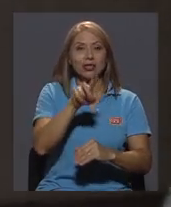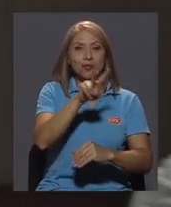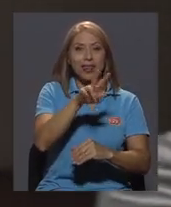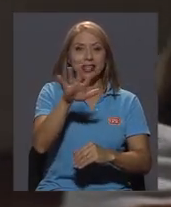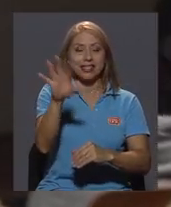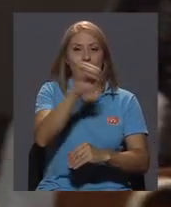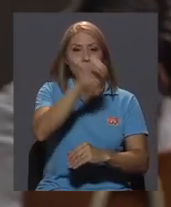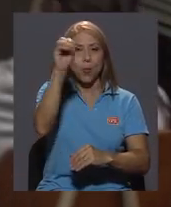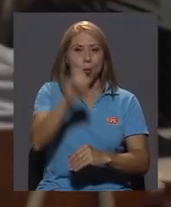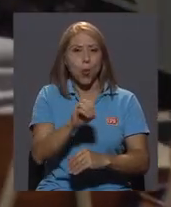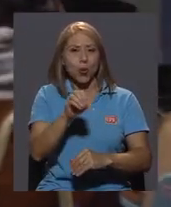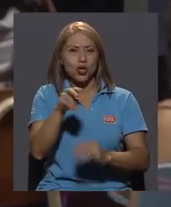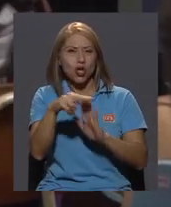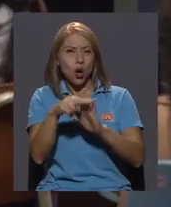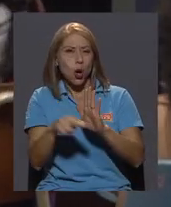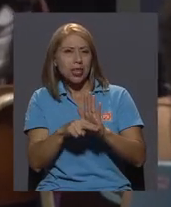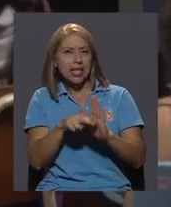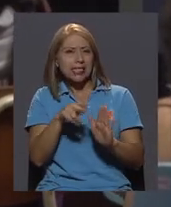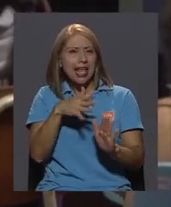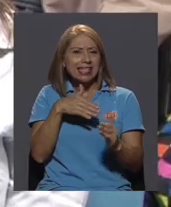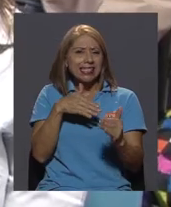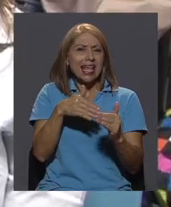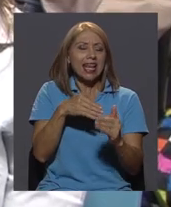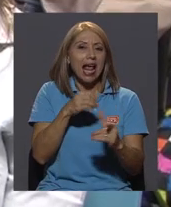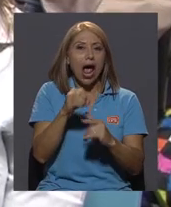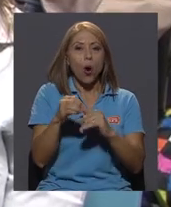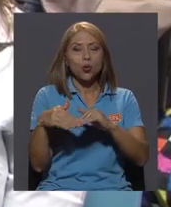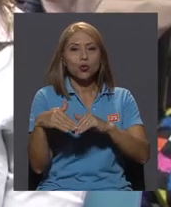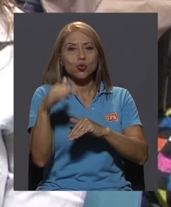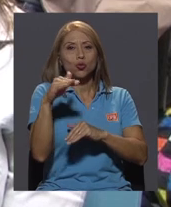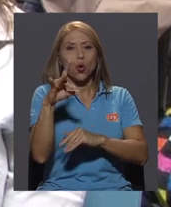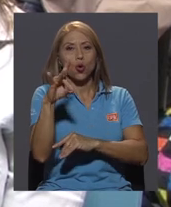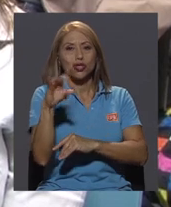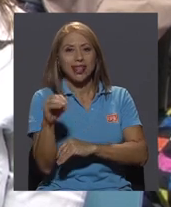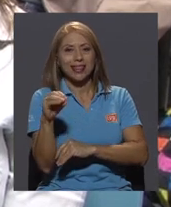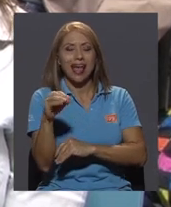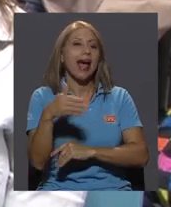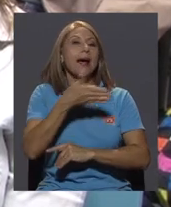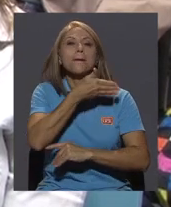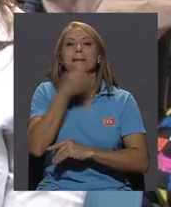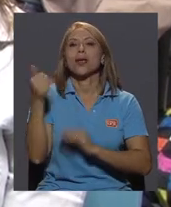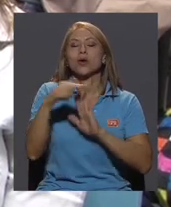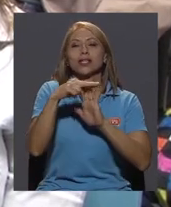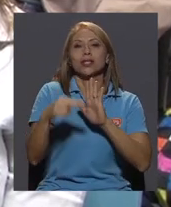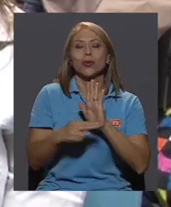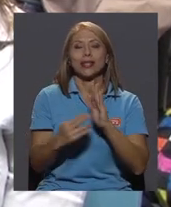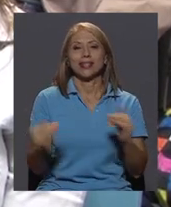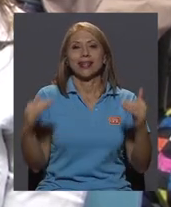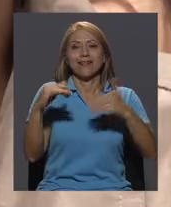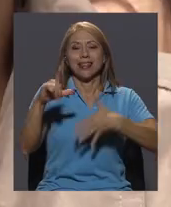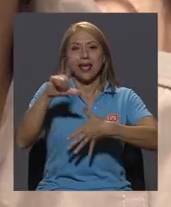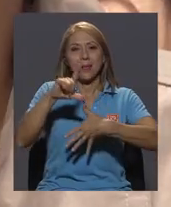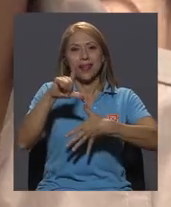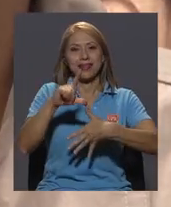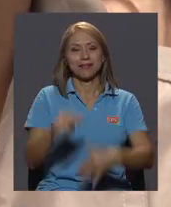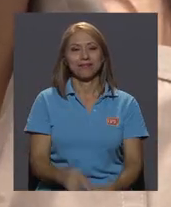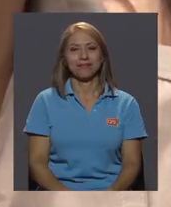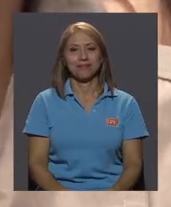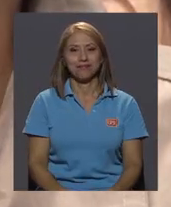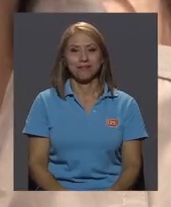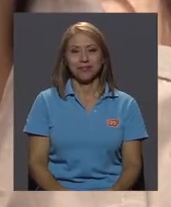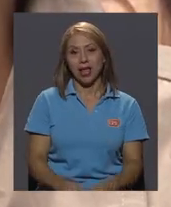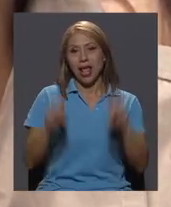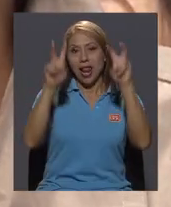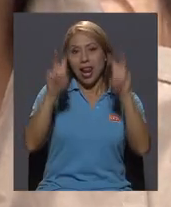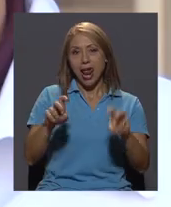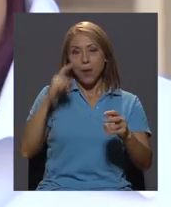25% obtuvo notas cercanas o superiores a 80, siendo los mejor calificados de América Latina.